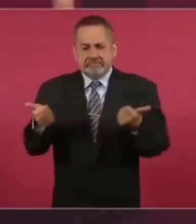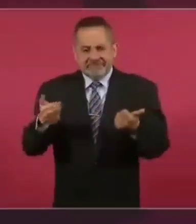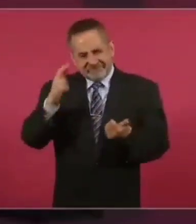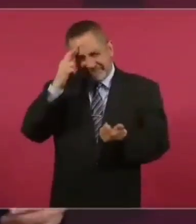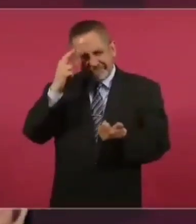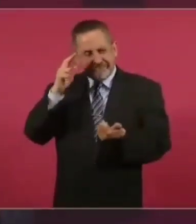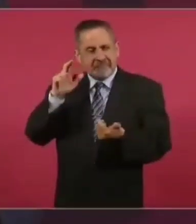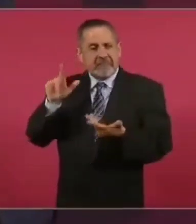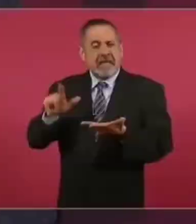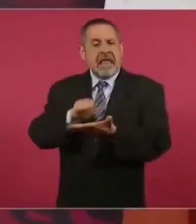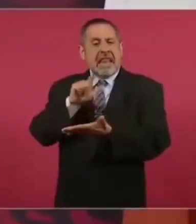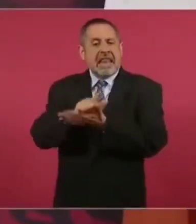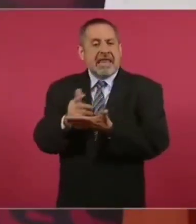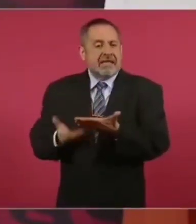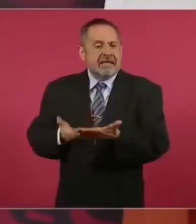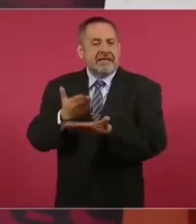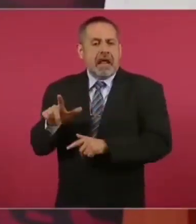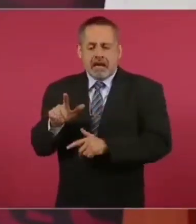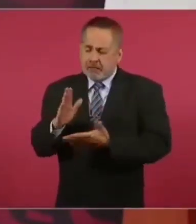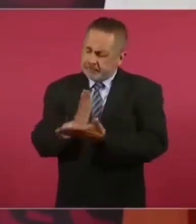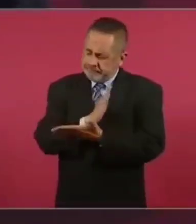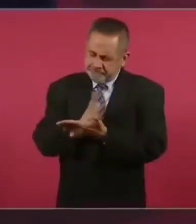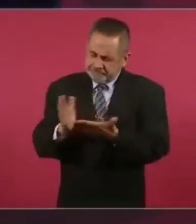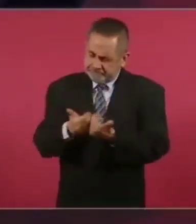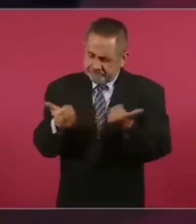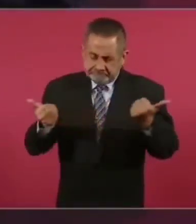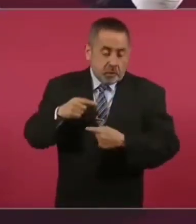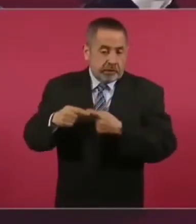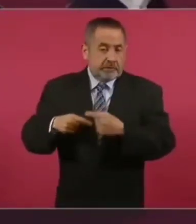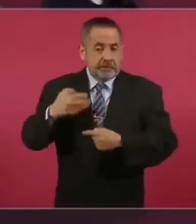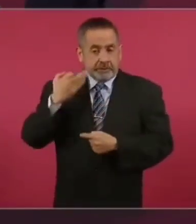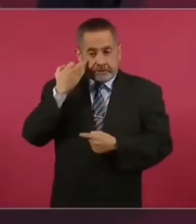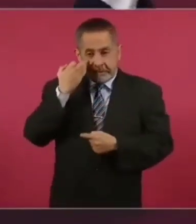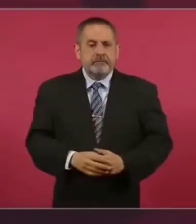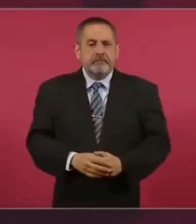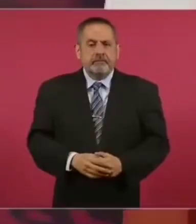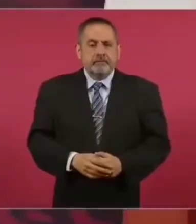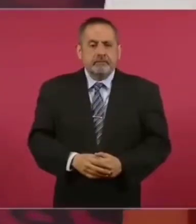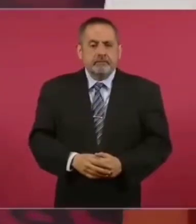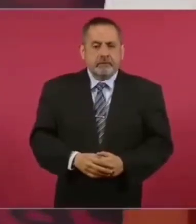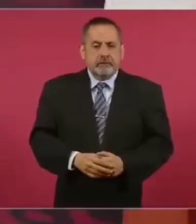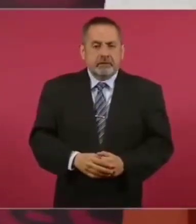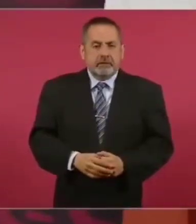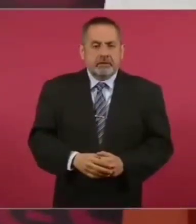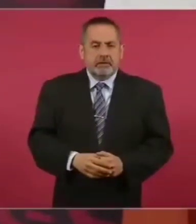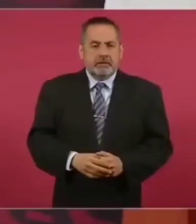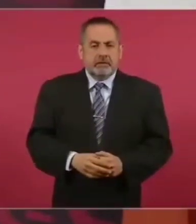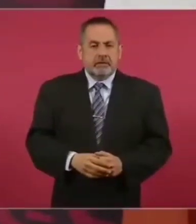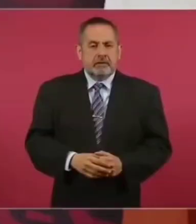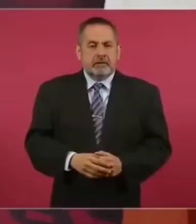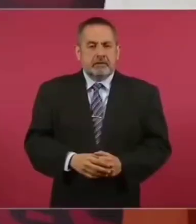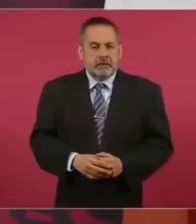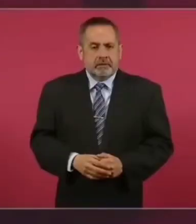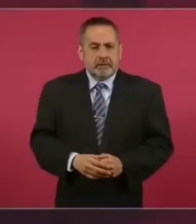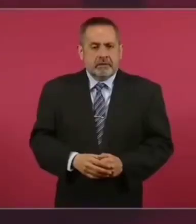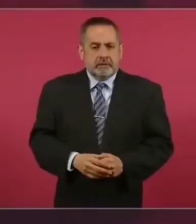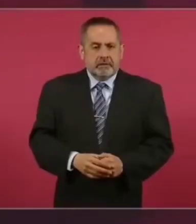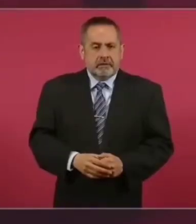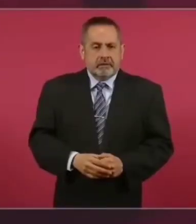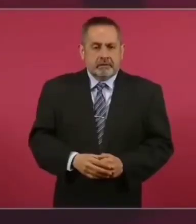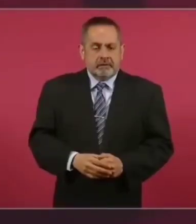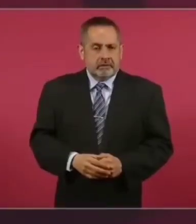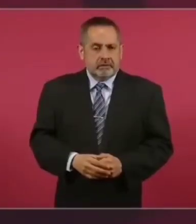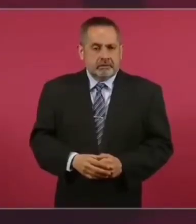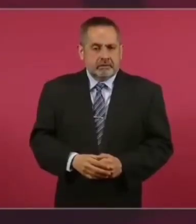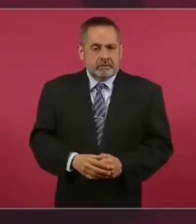reformas liberales. Pasa el tiempo, como todo, y se mantienen o se